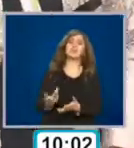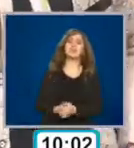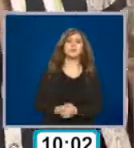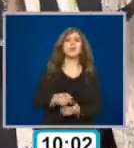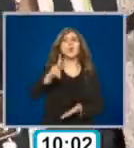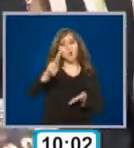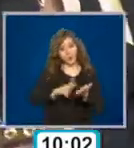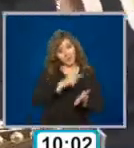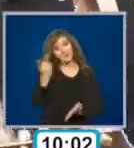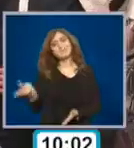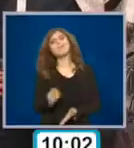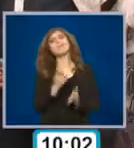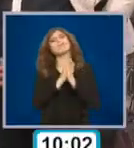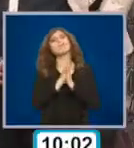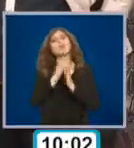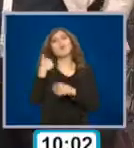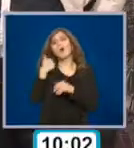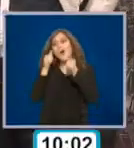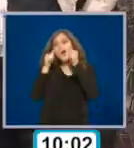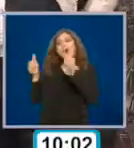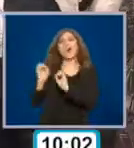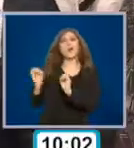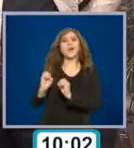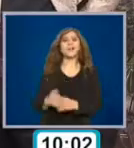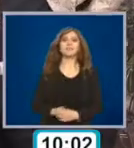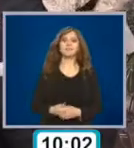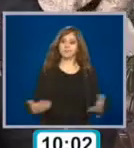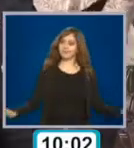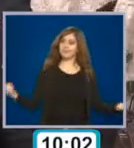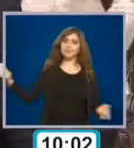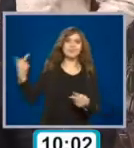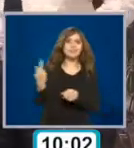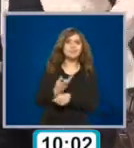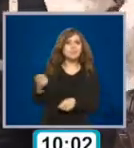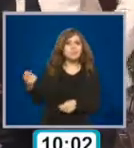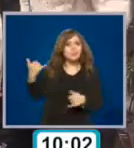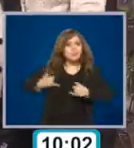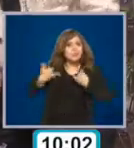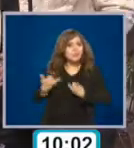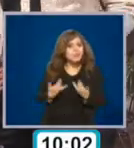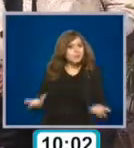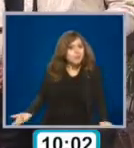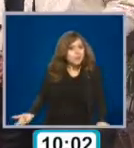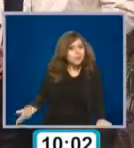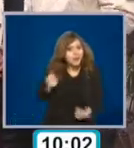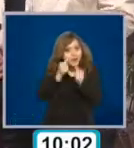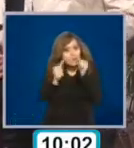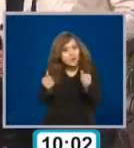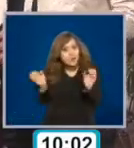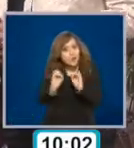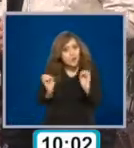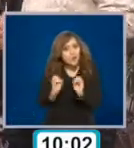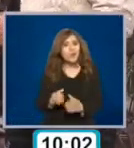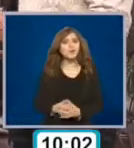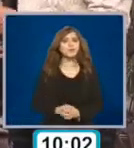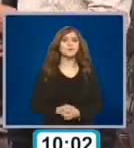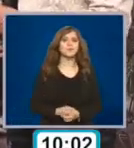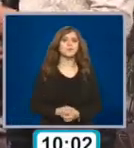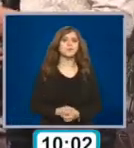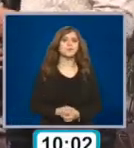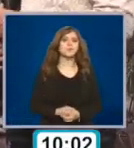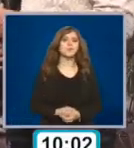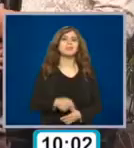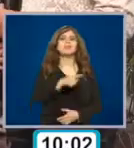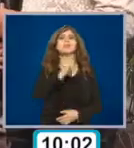a repetir la pregunta, compadre. ¡Ay, Dios! ¡Pollo! ¿Qué vamos a hacer con este chamaco, hombre? ¡Qué bárbaro! A ver, ¿cómo? Lo que pasa es que le